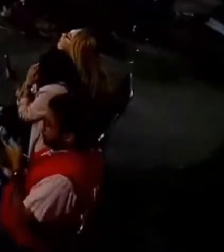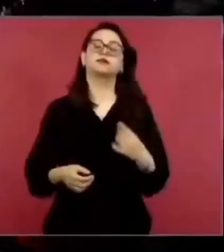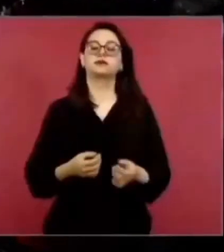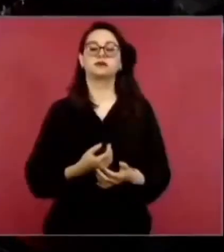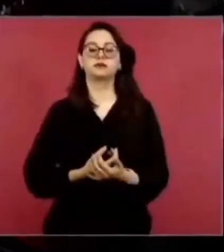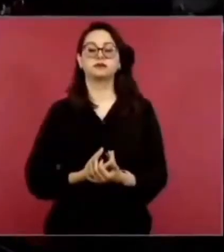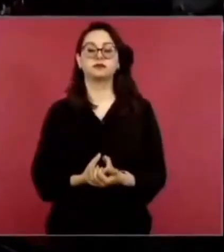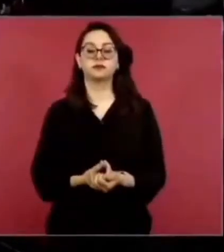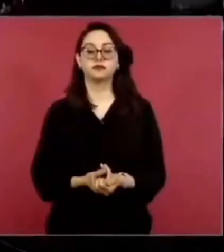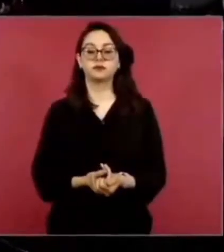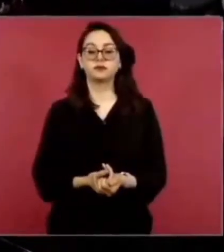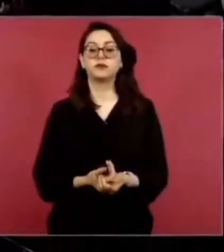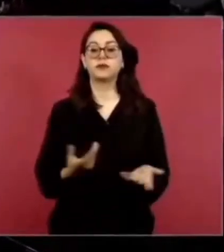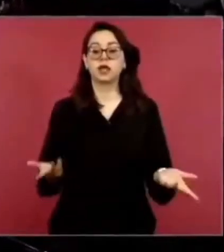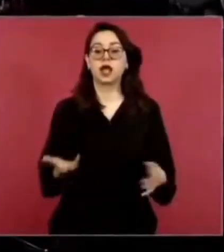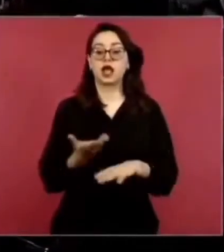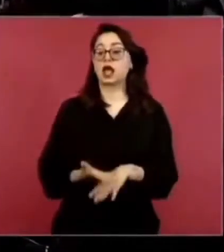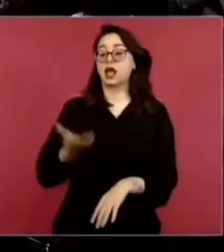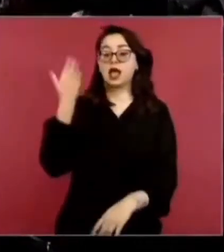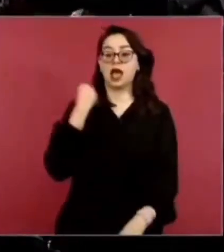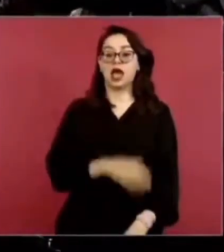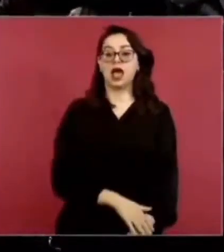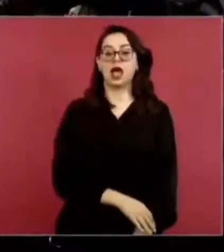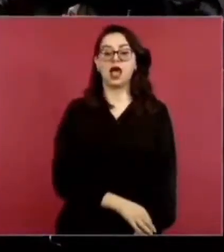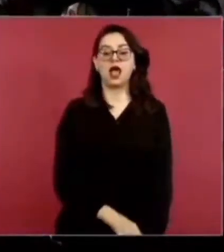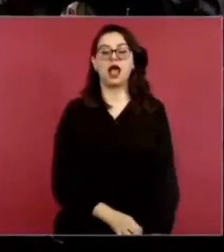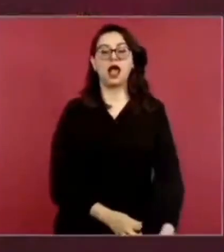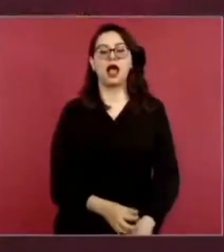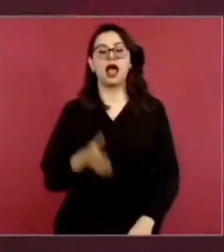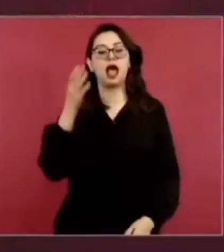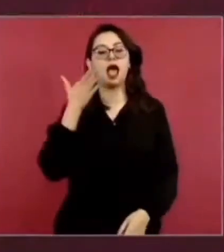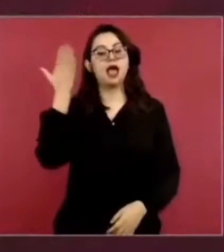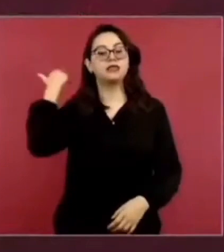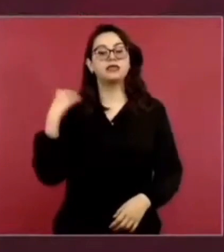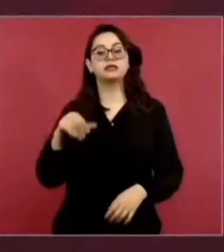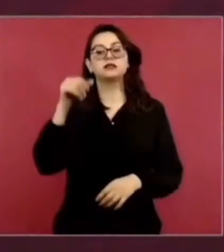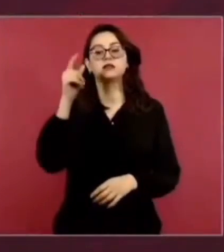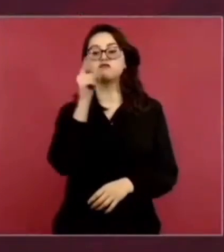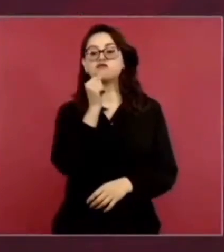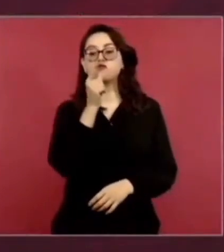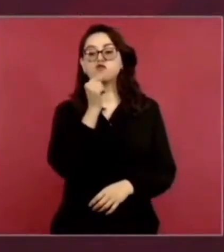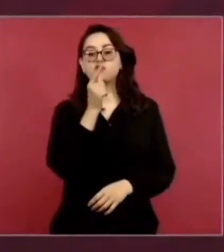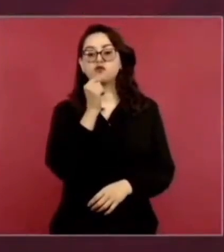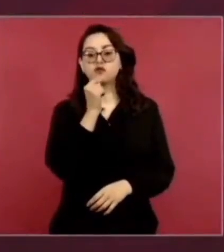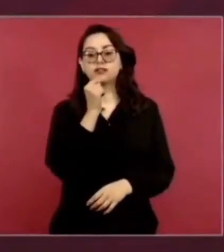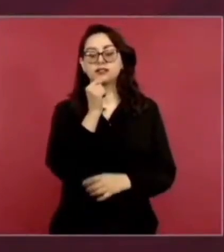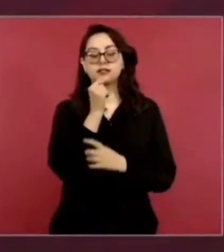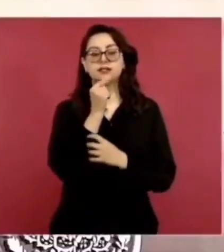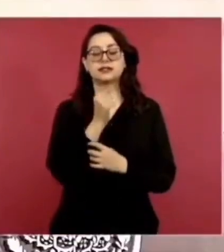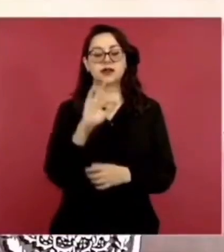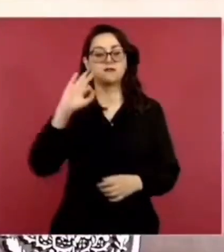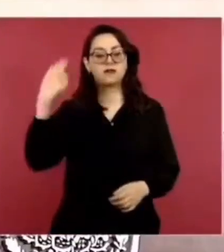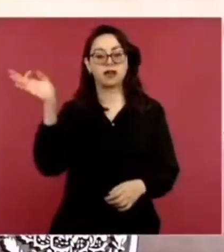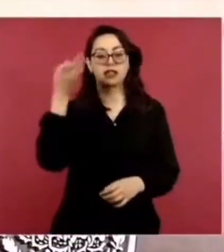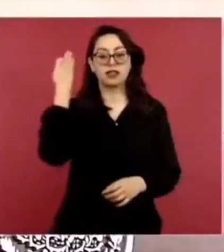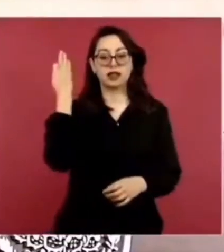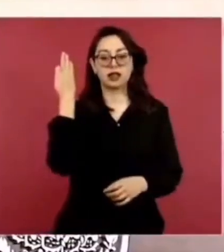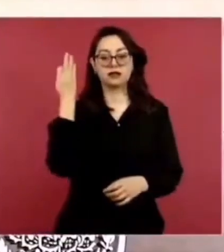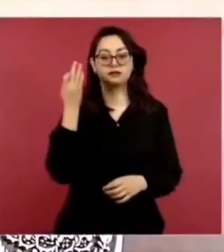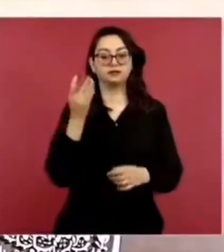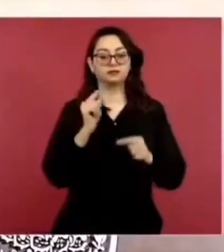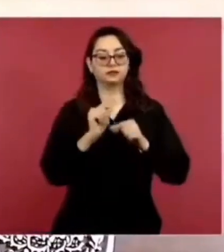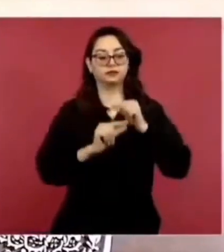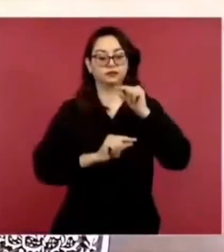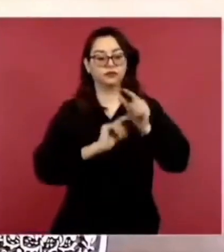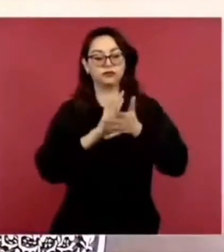que se manejó sin disciplina, sin profesionalismo, se corrompió. De ahí salió García